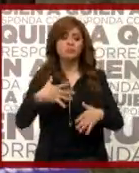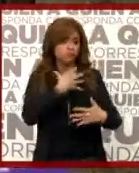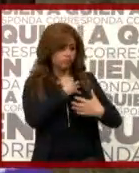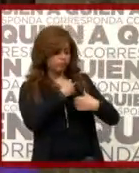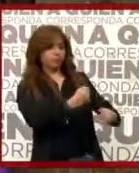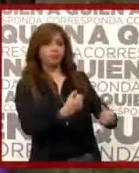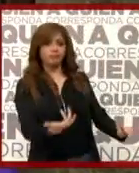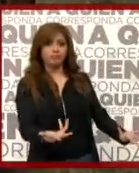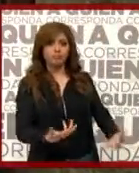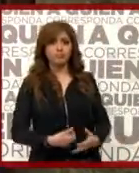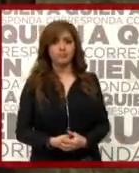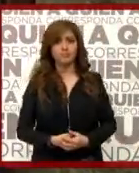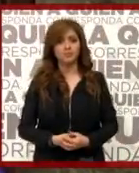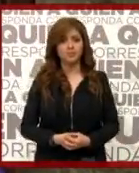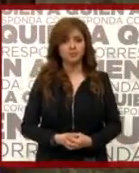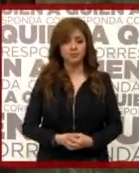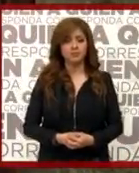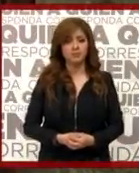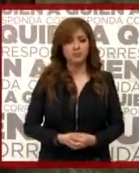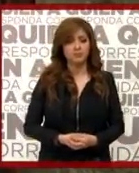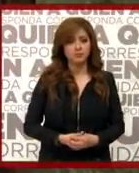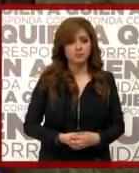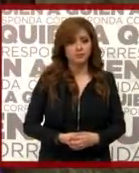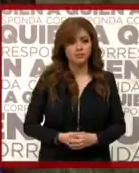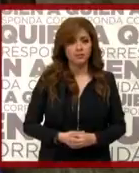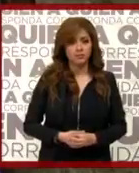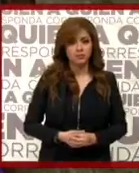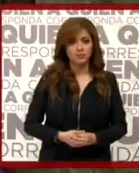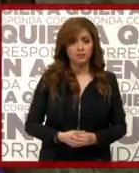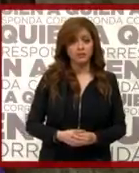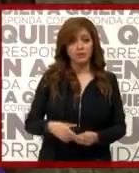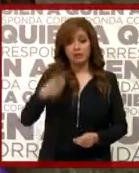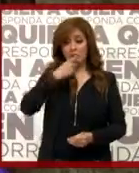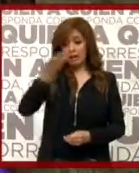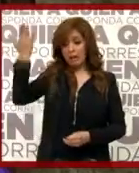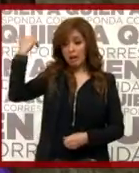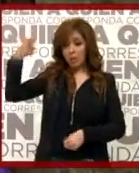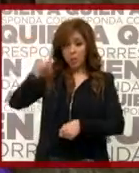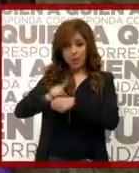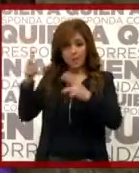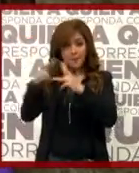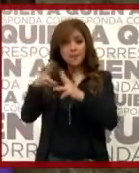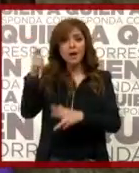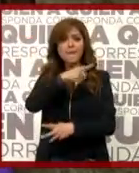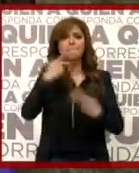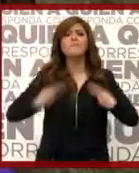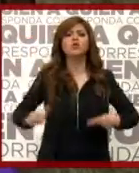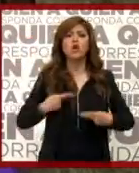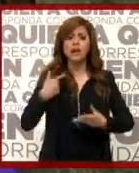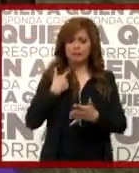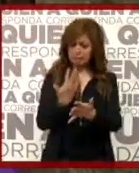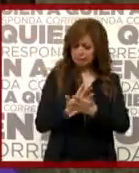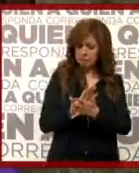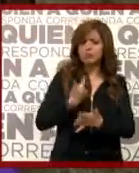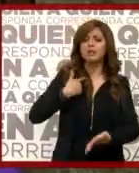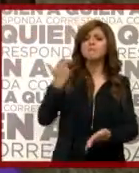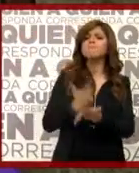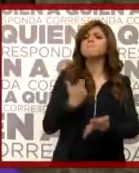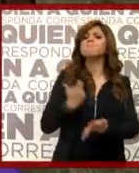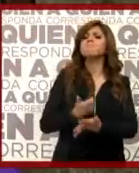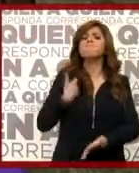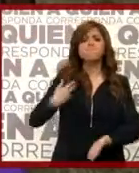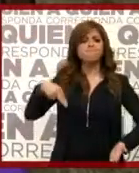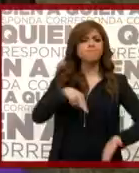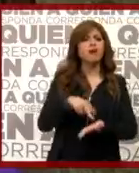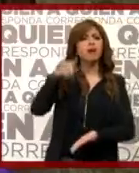Él participó en una riña que ya los estaban esperando para golpearlos y para matarlos y que